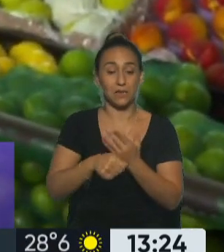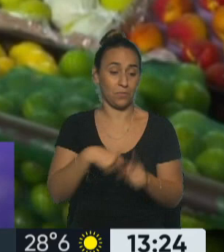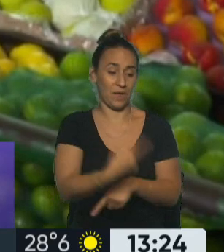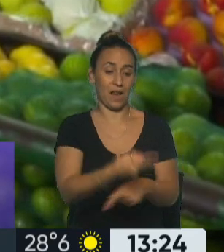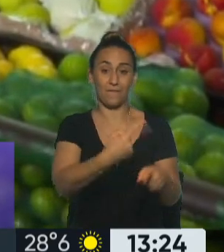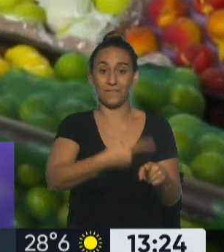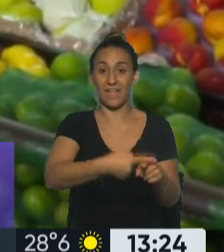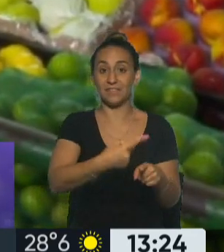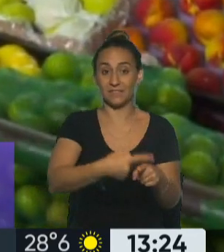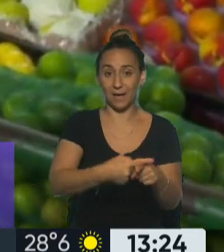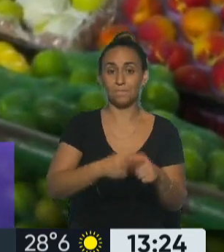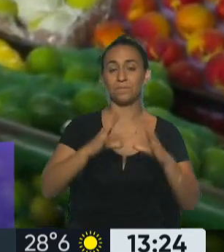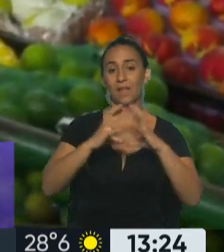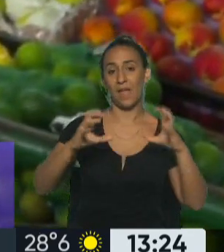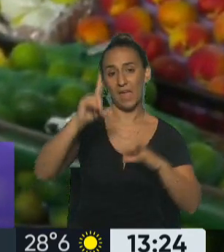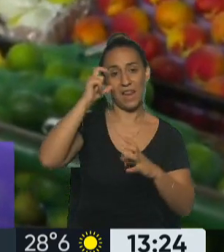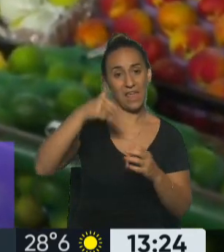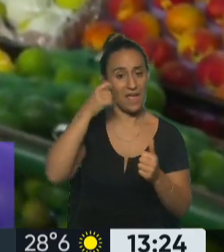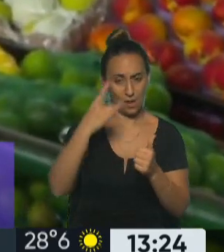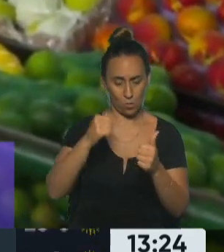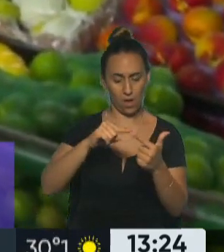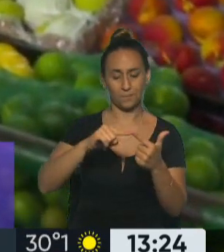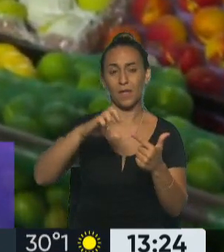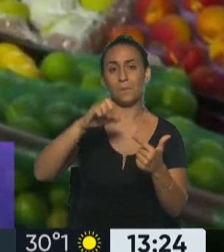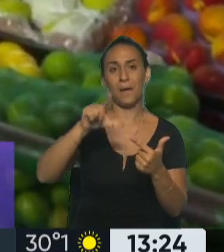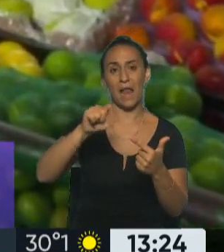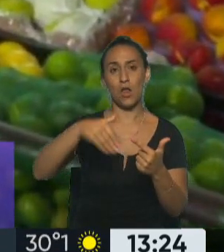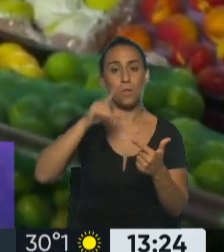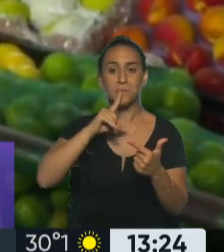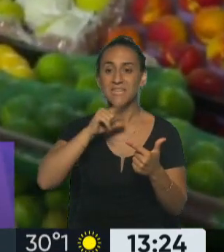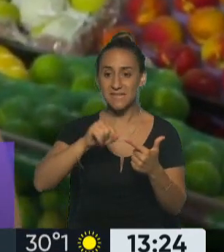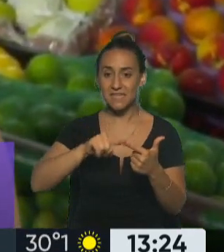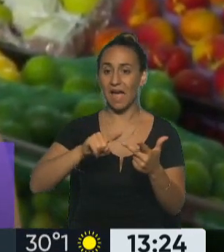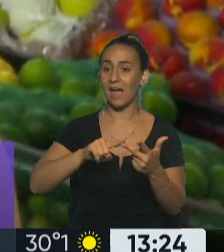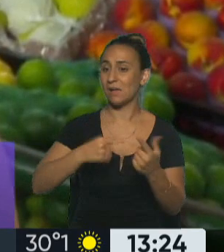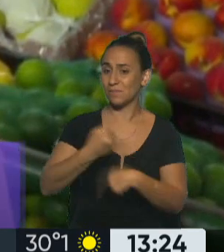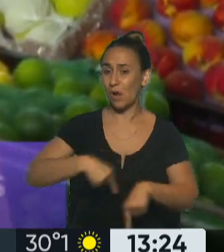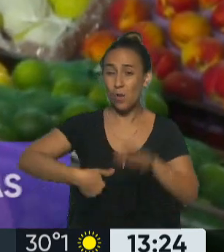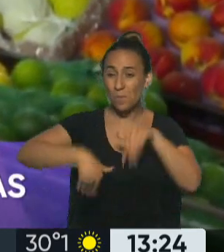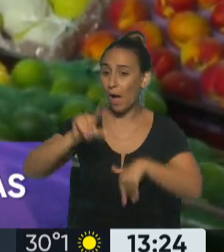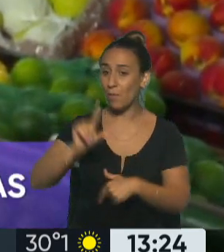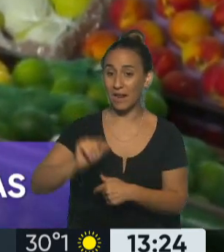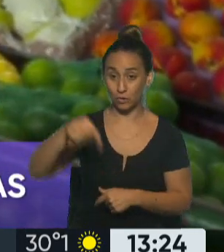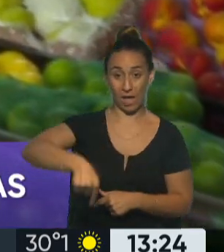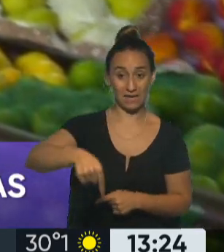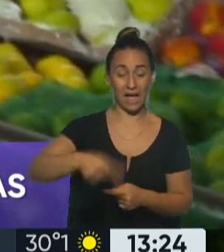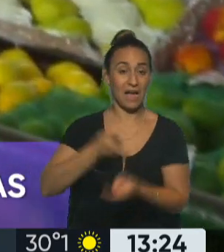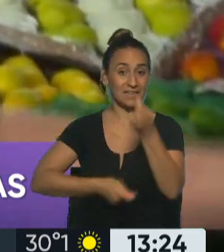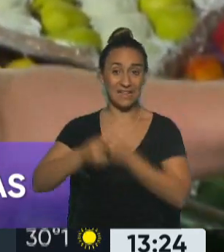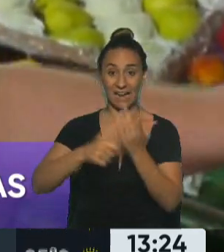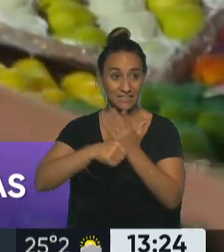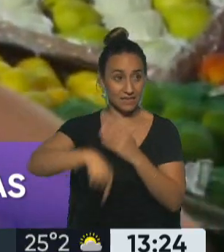las fiestas lengua palomita de todo porque acá es lo más barato las carnicerías de acá los mejores